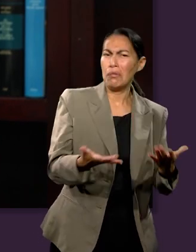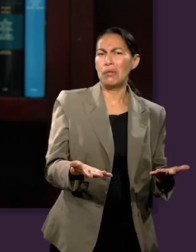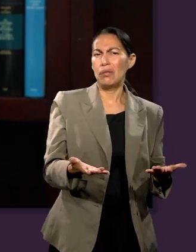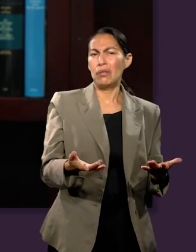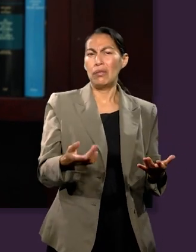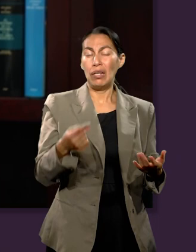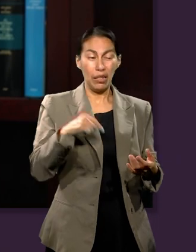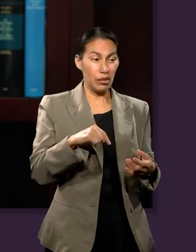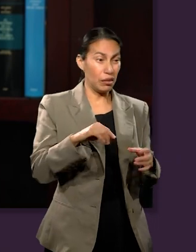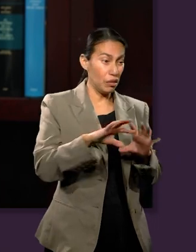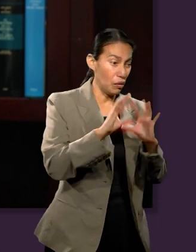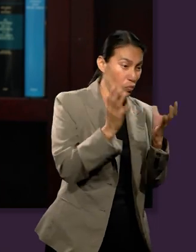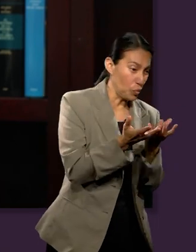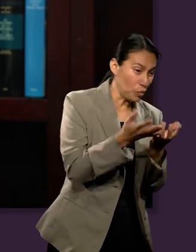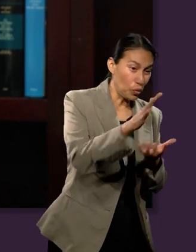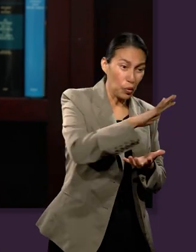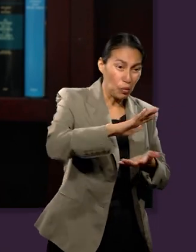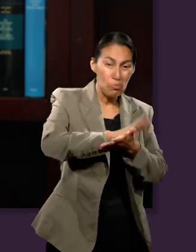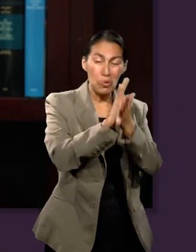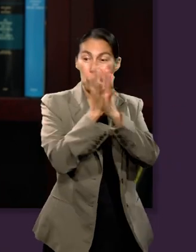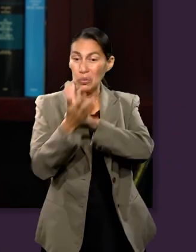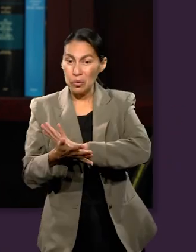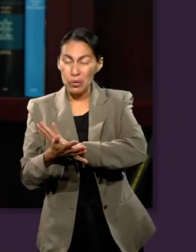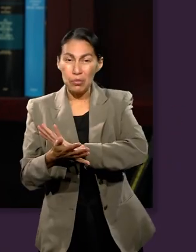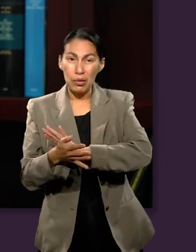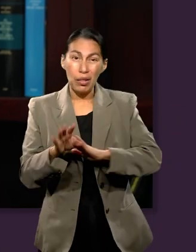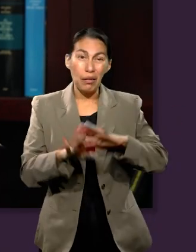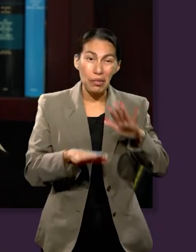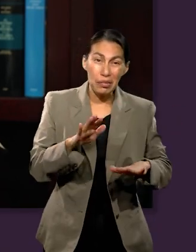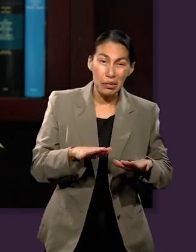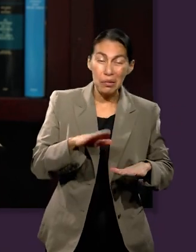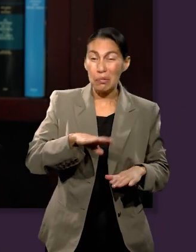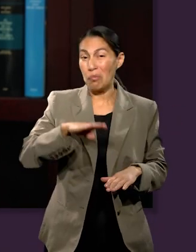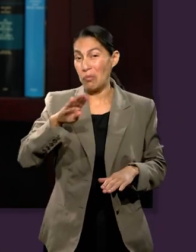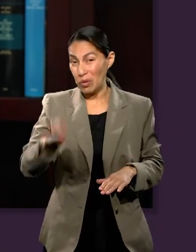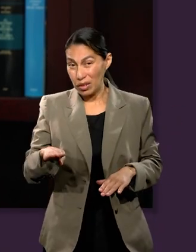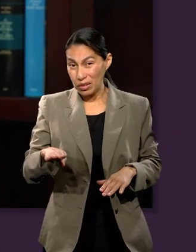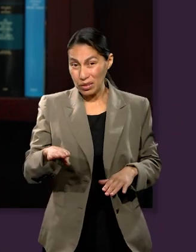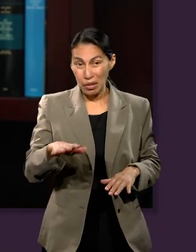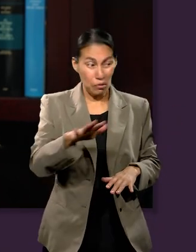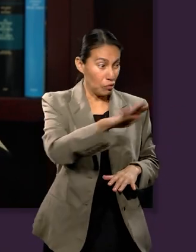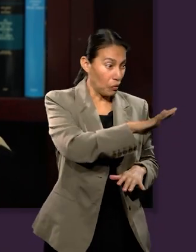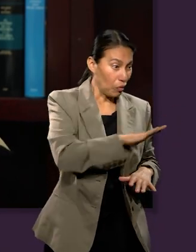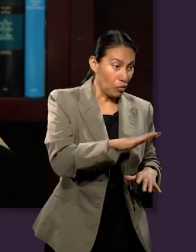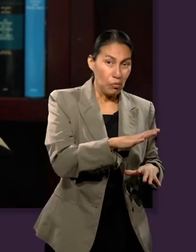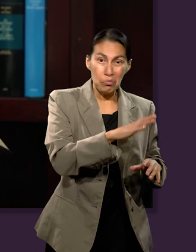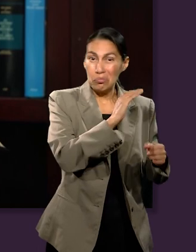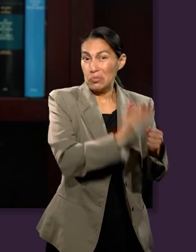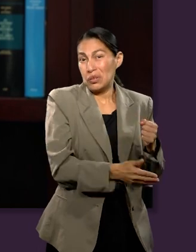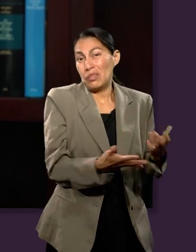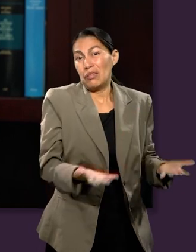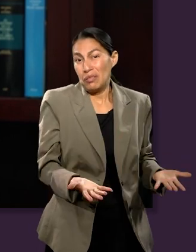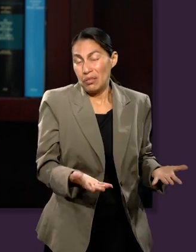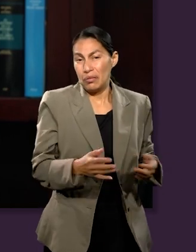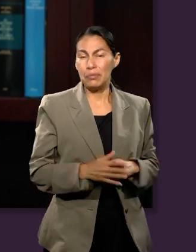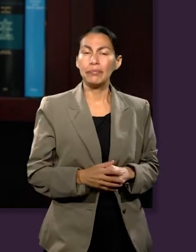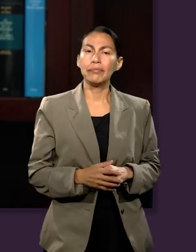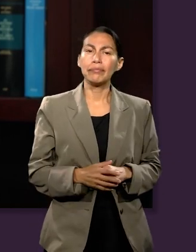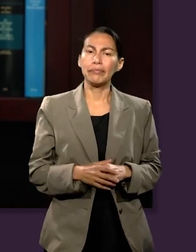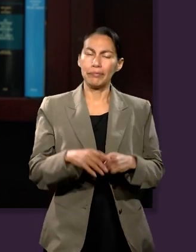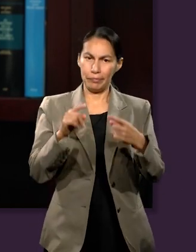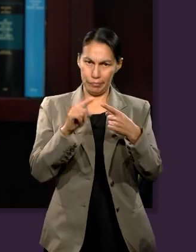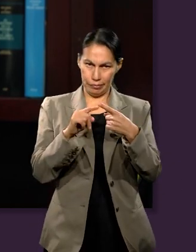momento una desgracia cualquier situación de este mundo las puede cambiar o inclusive Cuando llega la muerte todo se